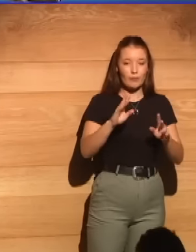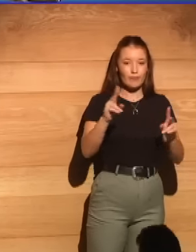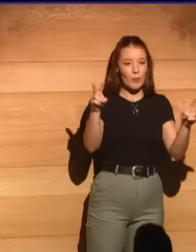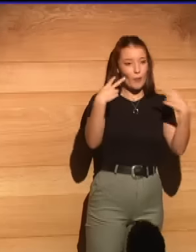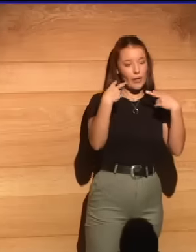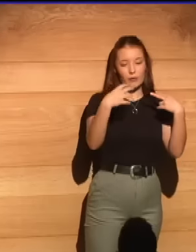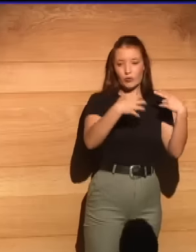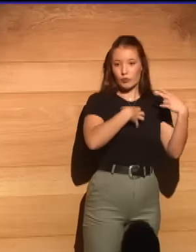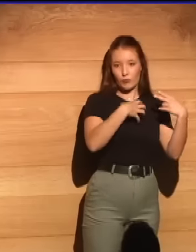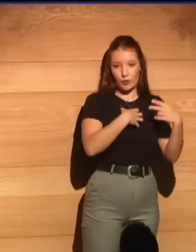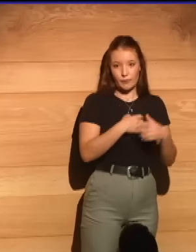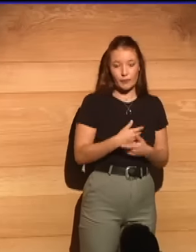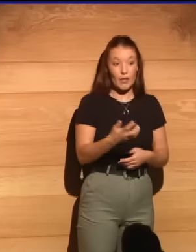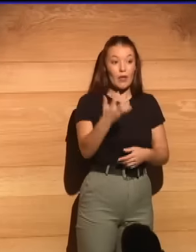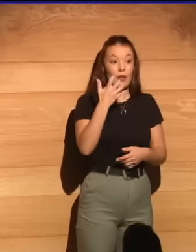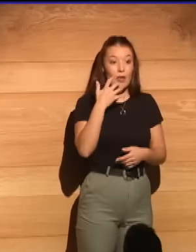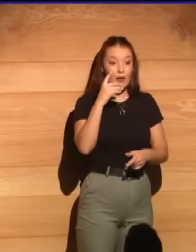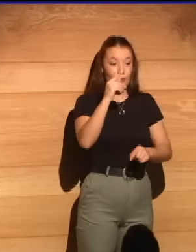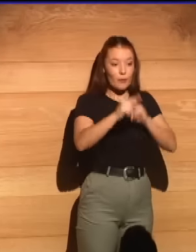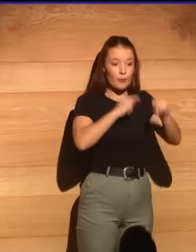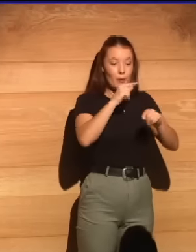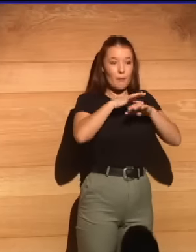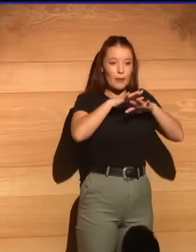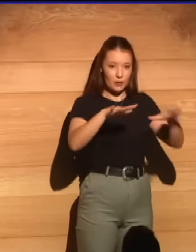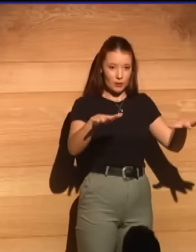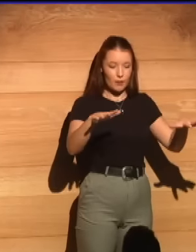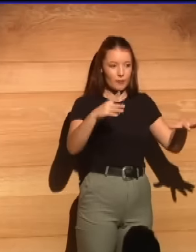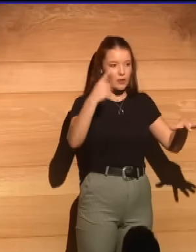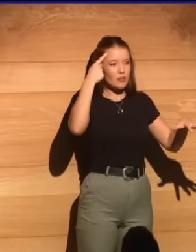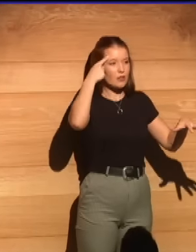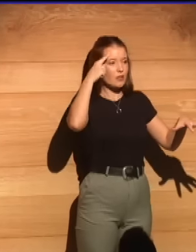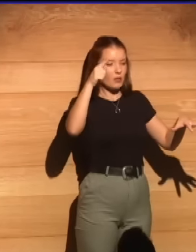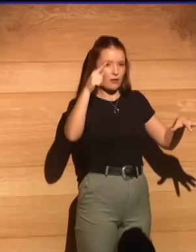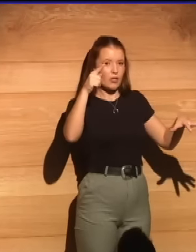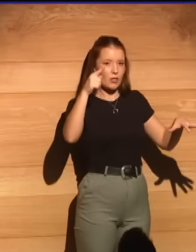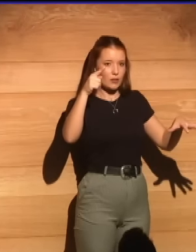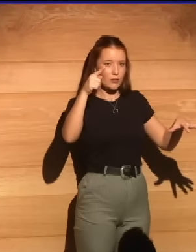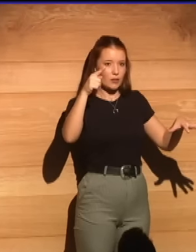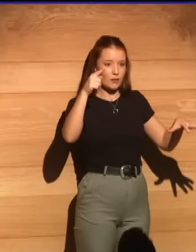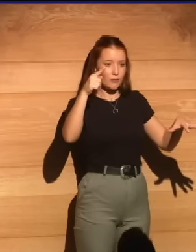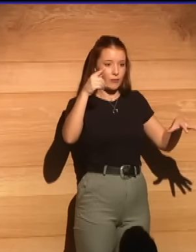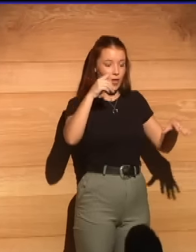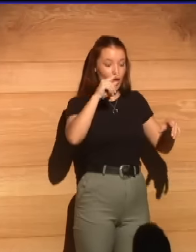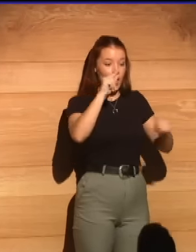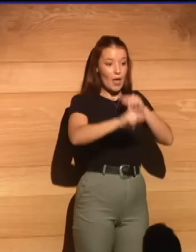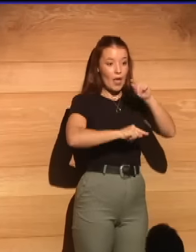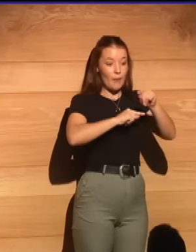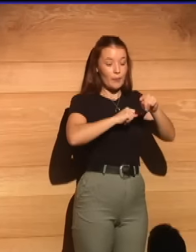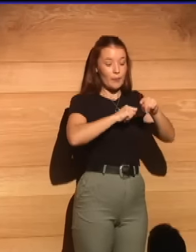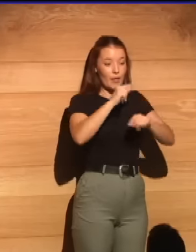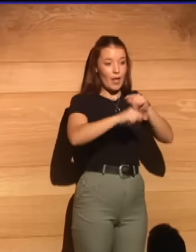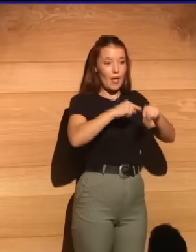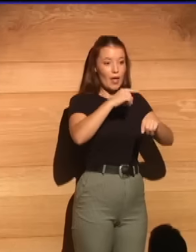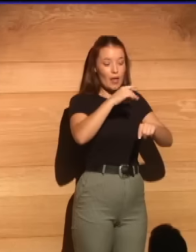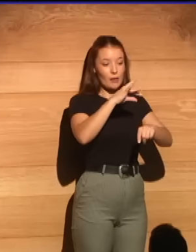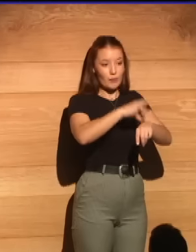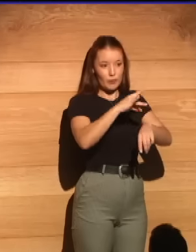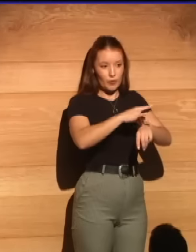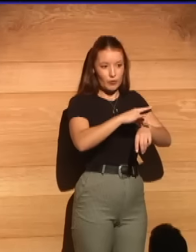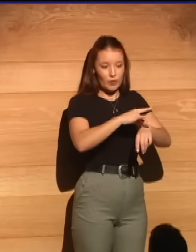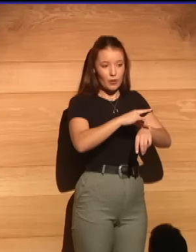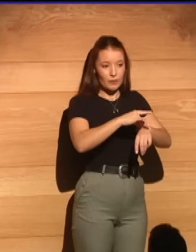pandemia. Sabéis que, no sé si sabe alguien, que la epidemiología es una de las carreras o disciplinas del